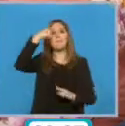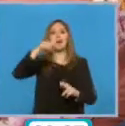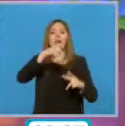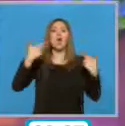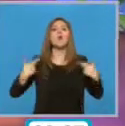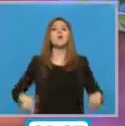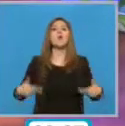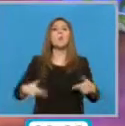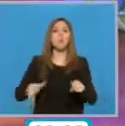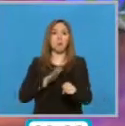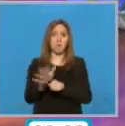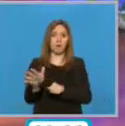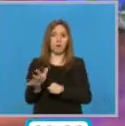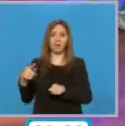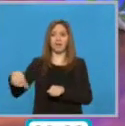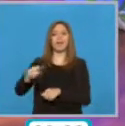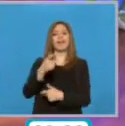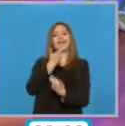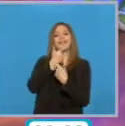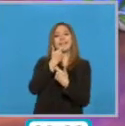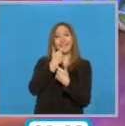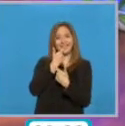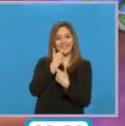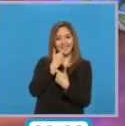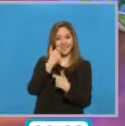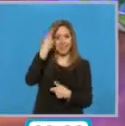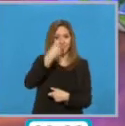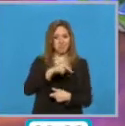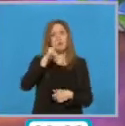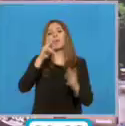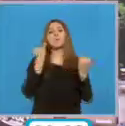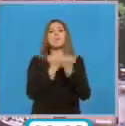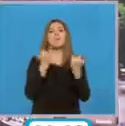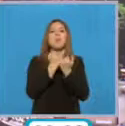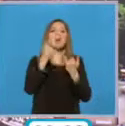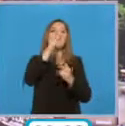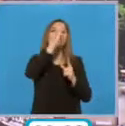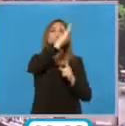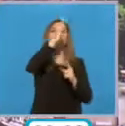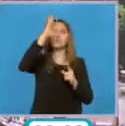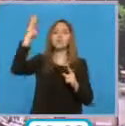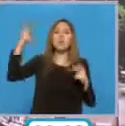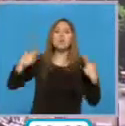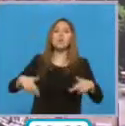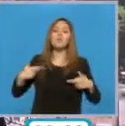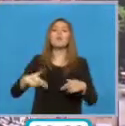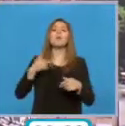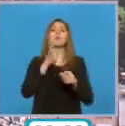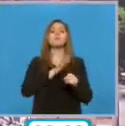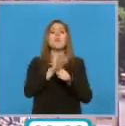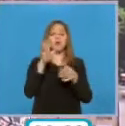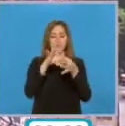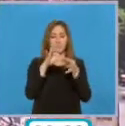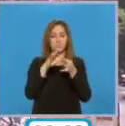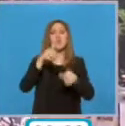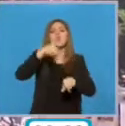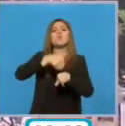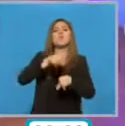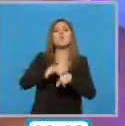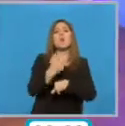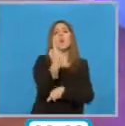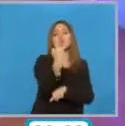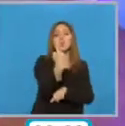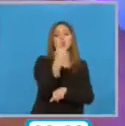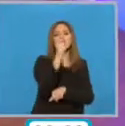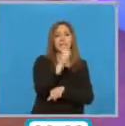Los deberíamos de pegar atrás de nuestro closet, ¿no? Claro, podría ser. Exactamente. Pues el número 1 va a ser respetar